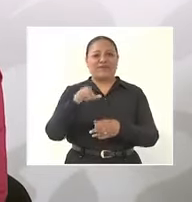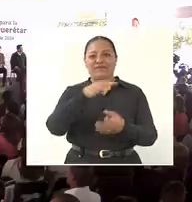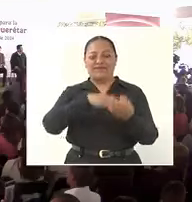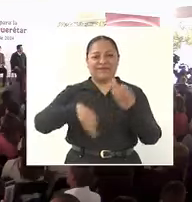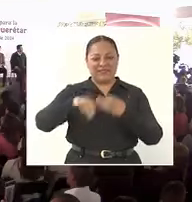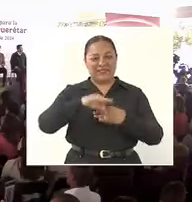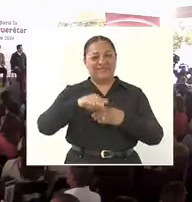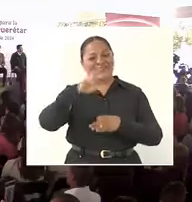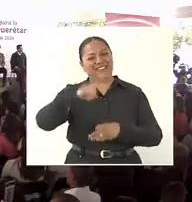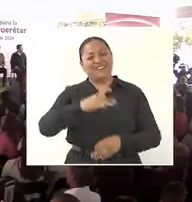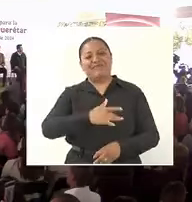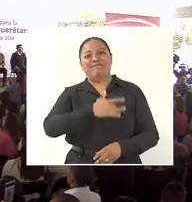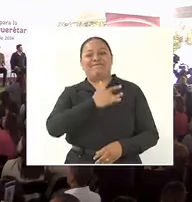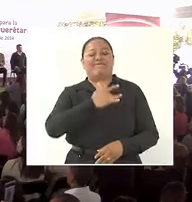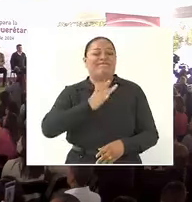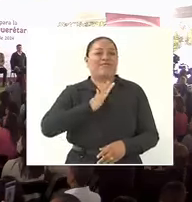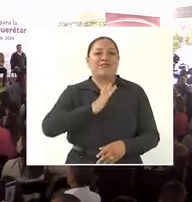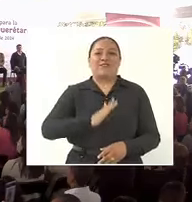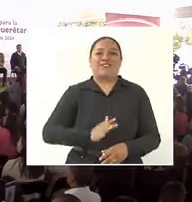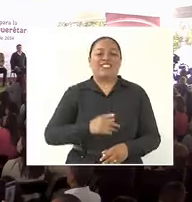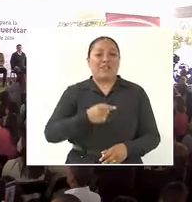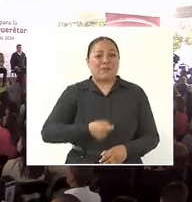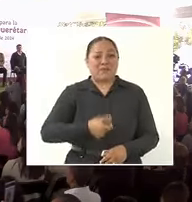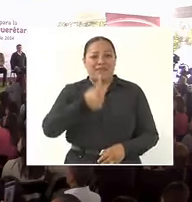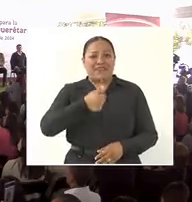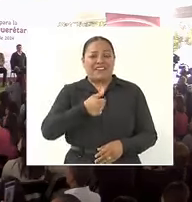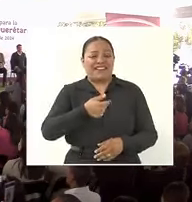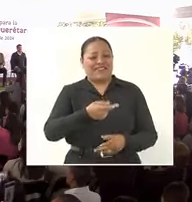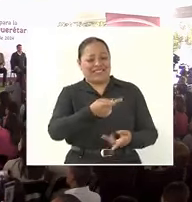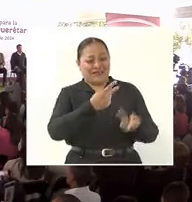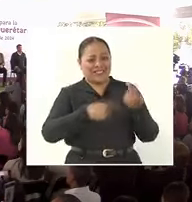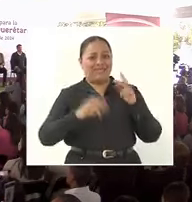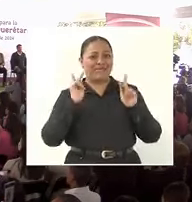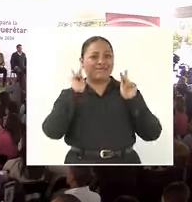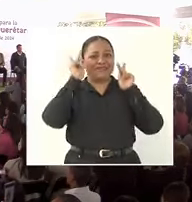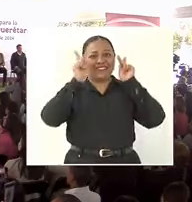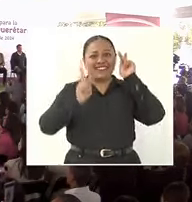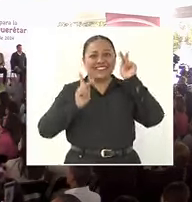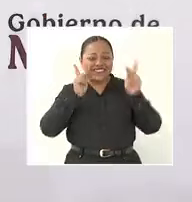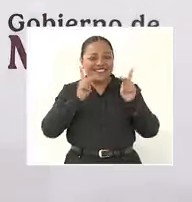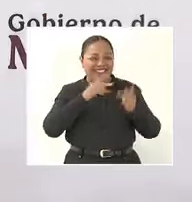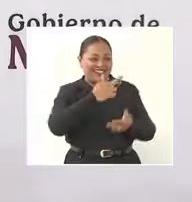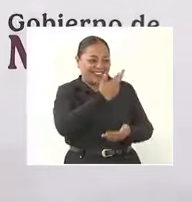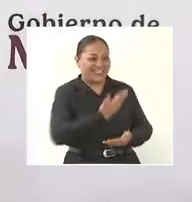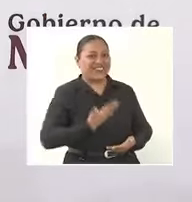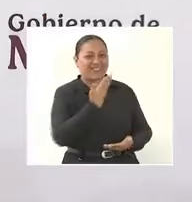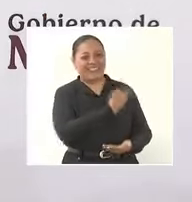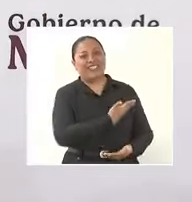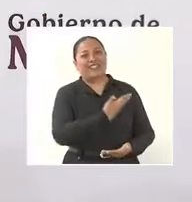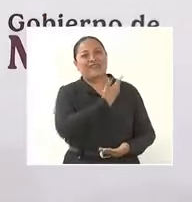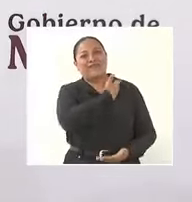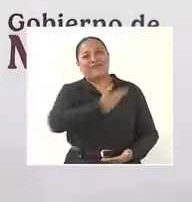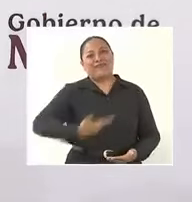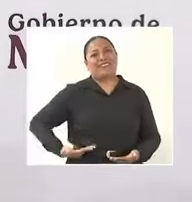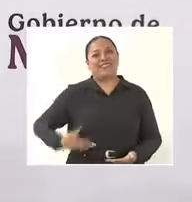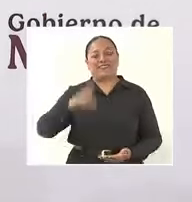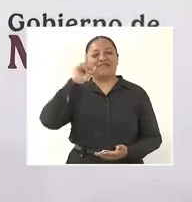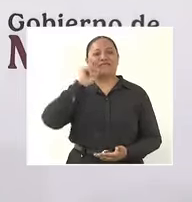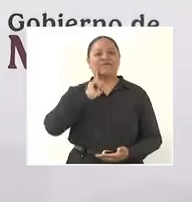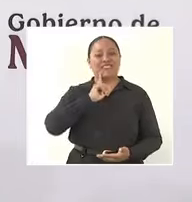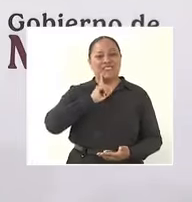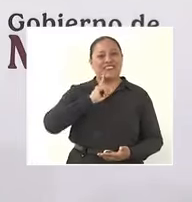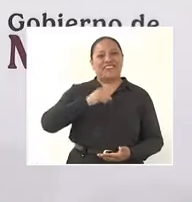honor recibir en su primera visita como jefa del Ejecutivo a nuestra presidenta, la doctora Claudia Sheinbaum